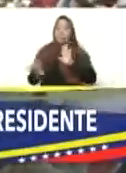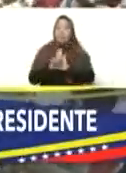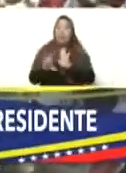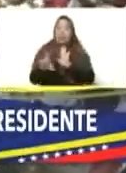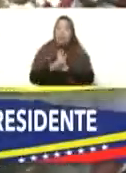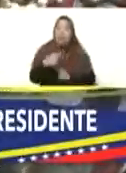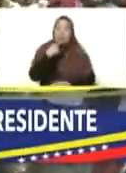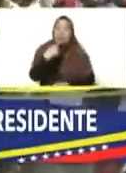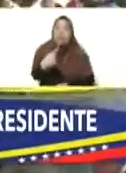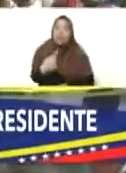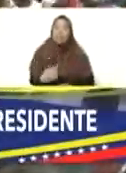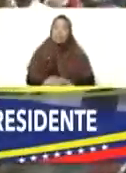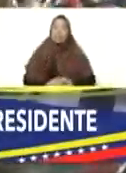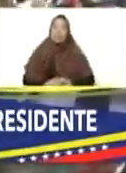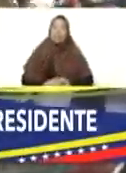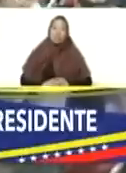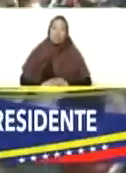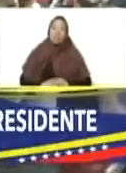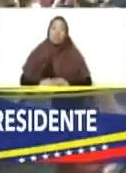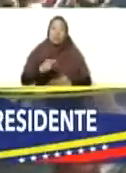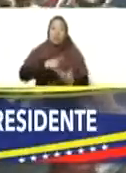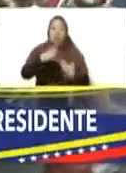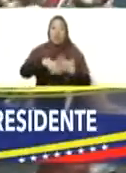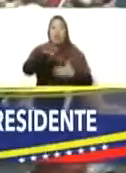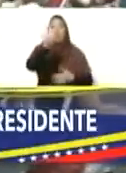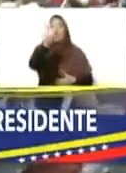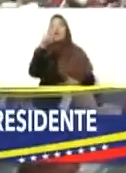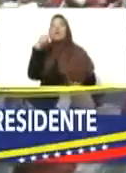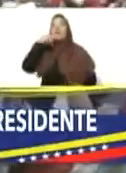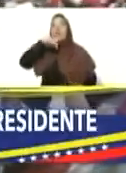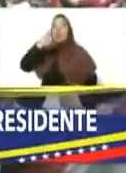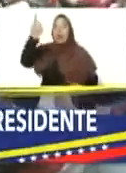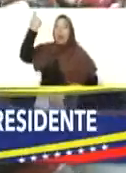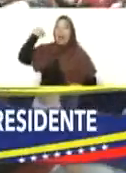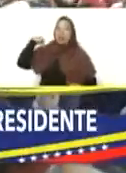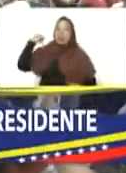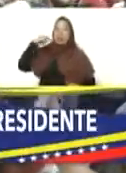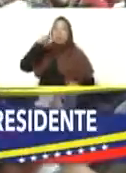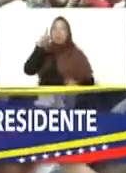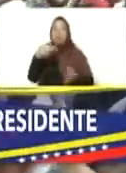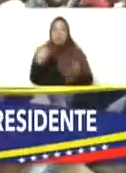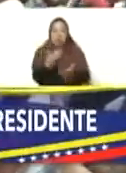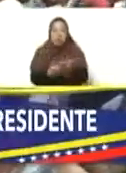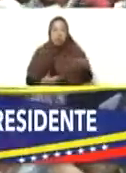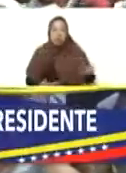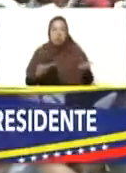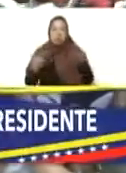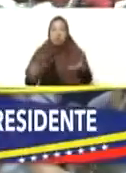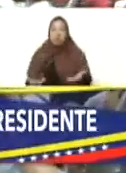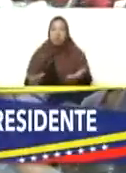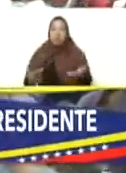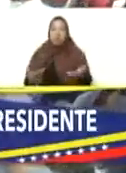juan carlos bueno la metimos el 4 octubre el año pasado digamos